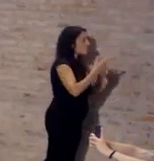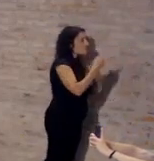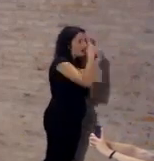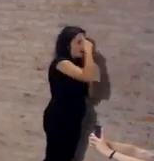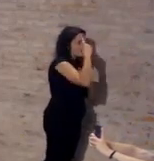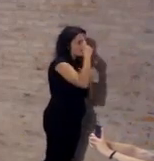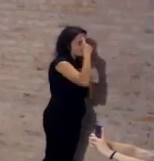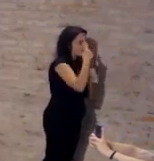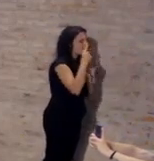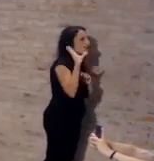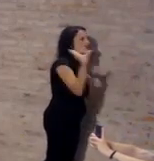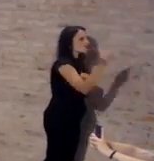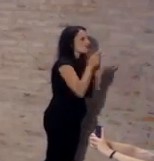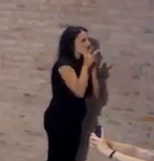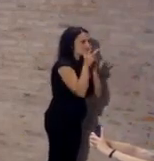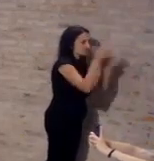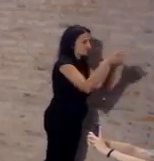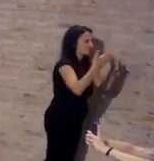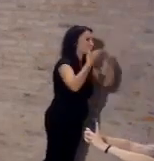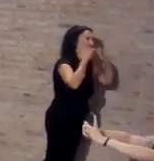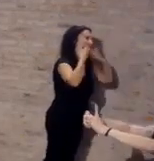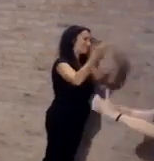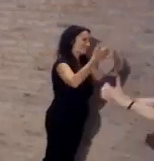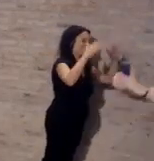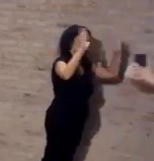Aprenderé a decirlo todo